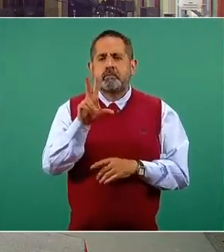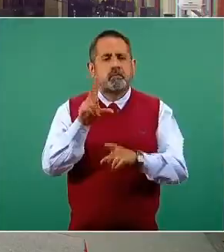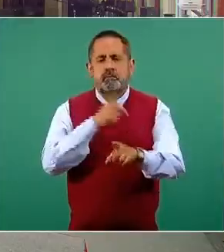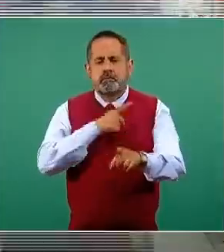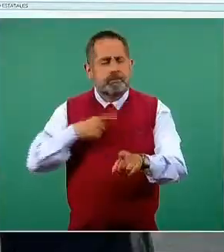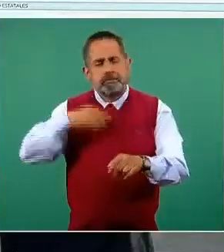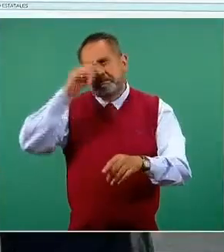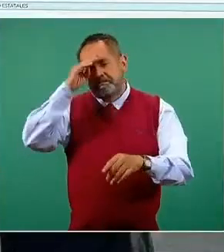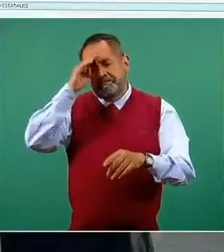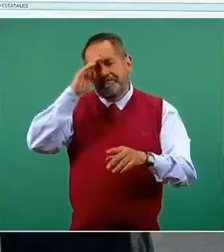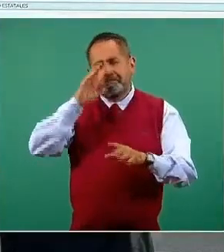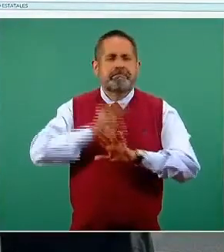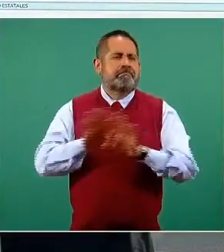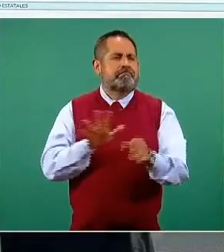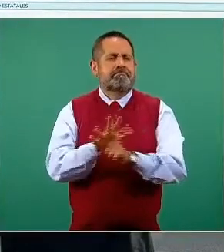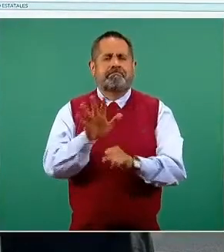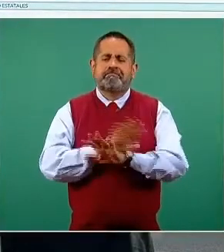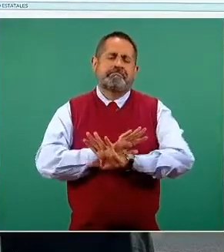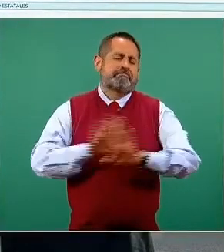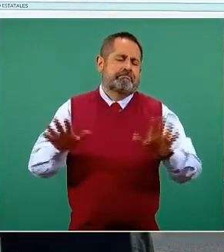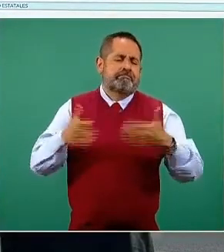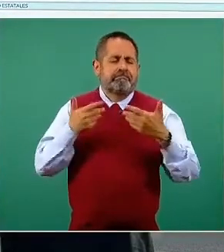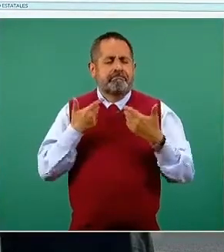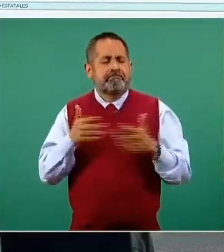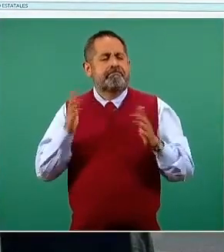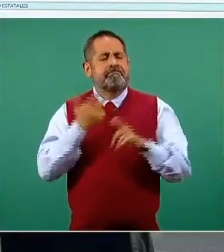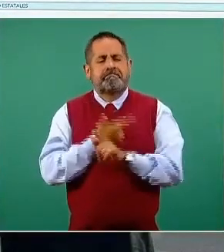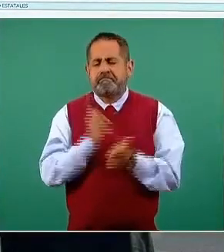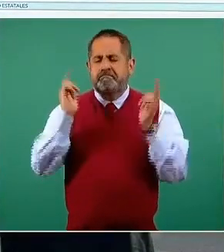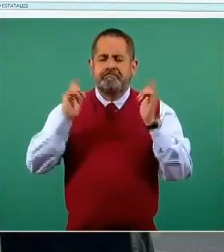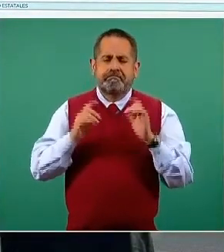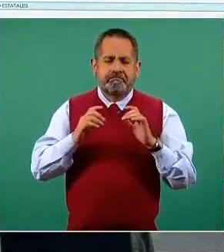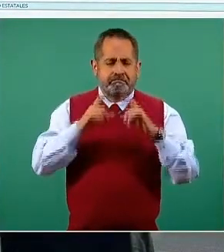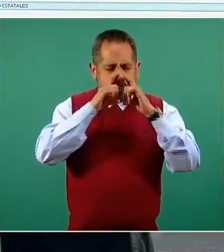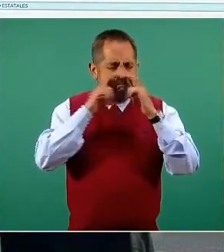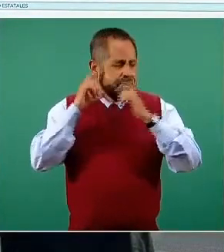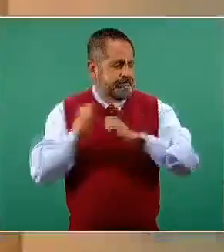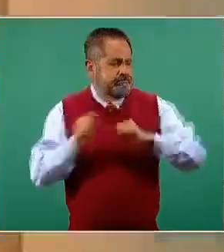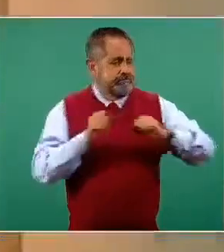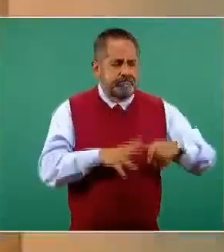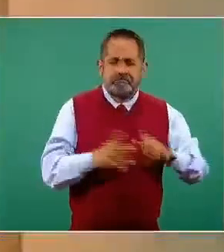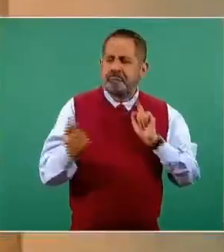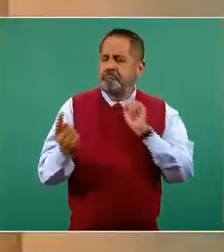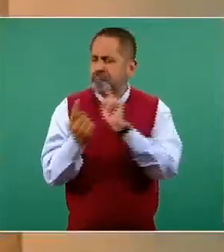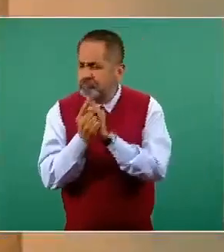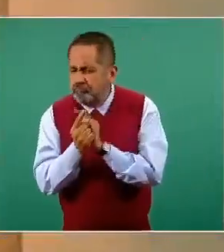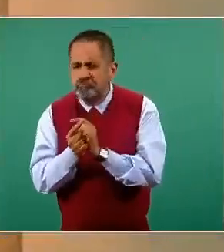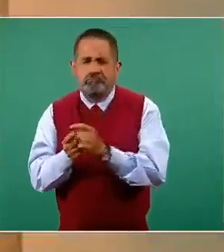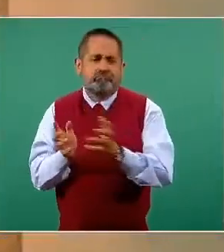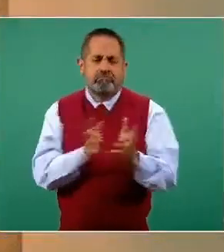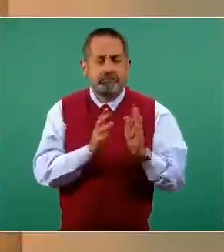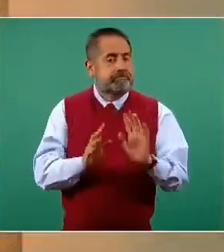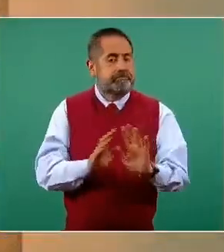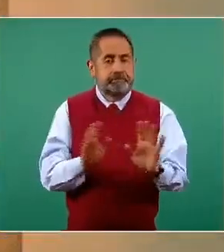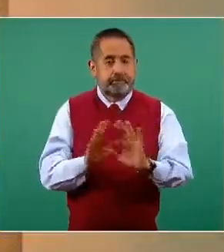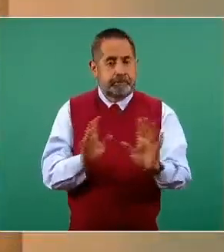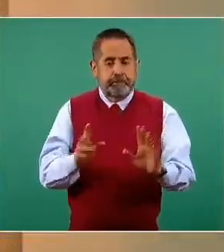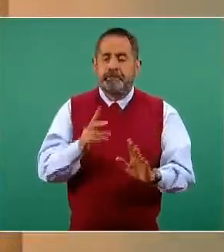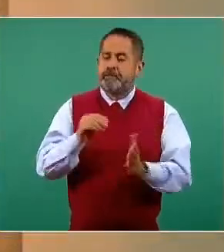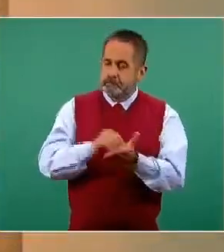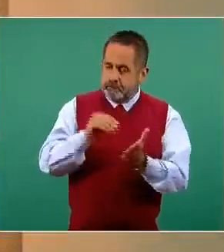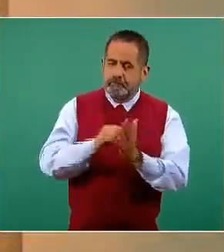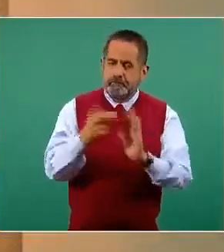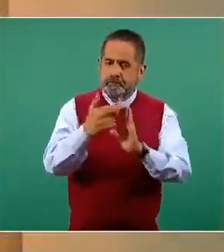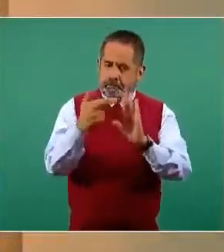pensar que ya podemos llevar una vida libre de cuidados, libre de sana distancia. Entonces mantengamos estas medidas, por